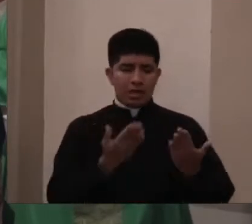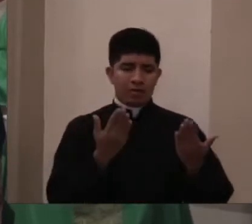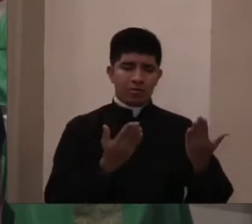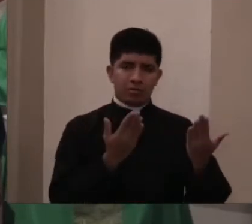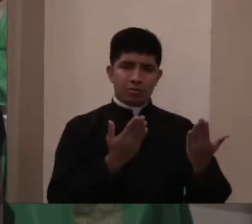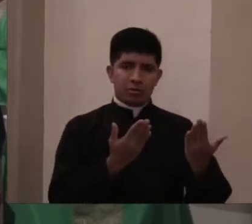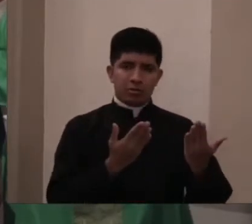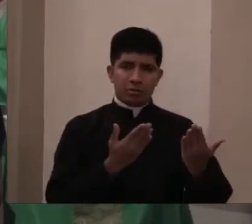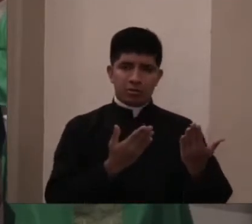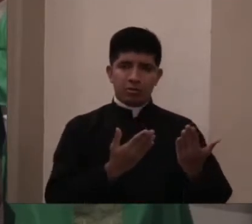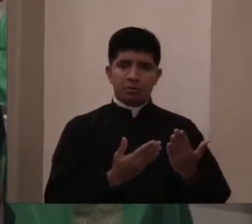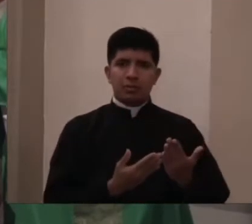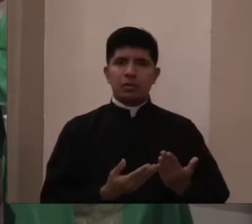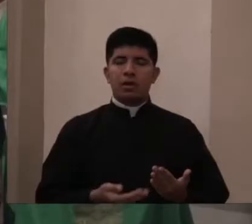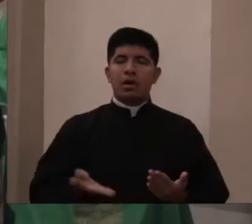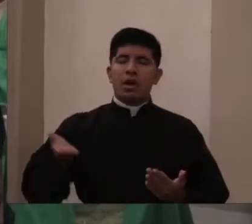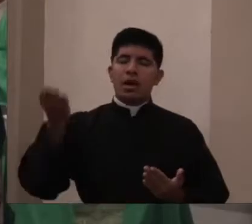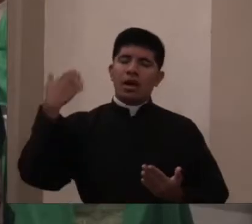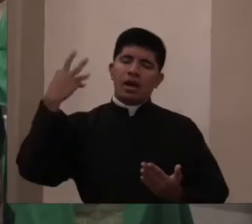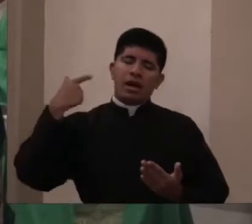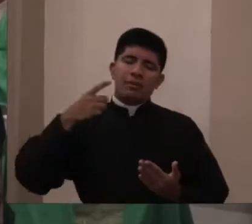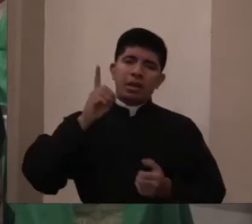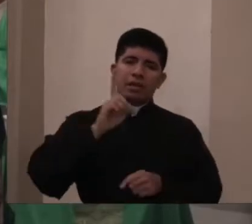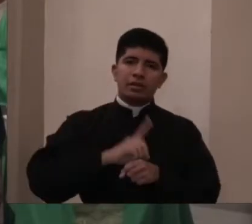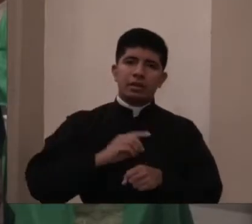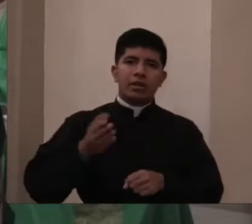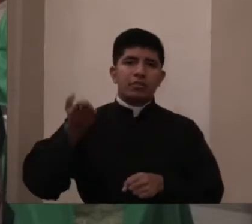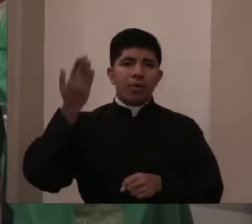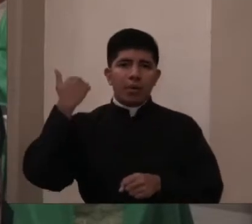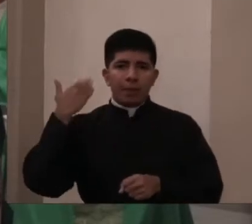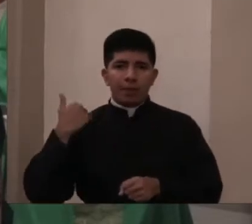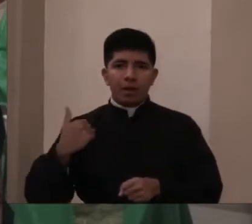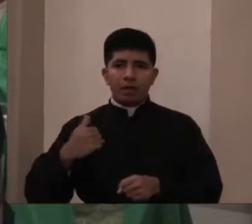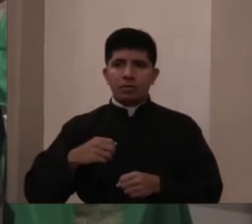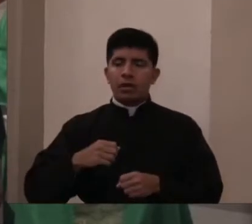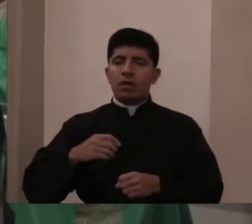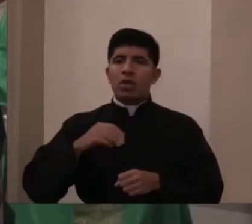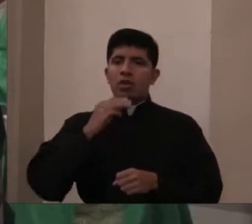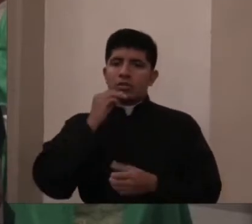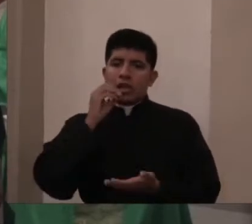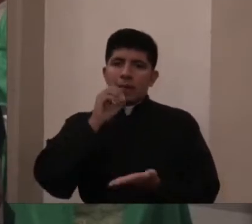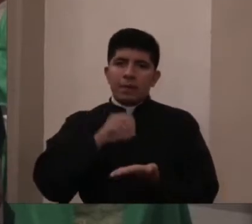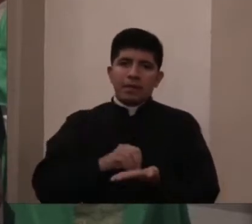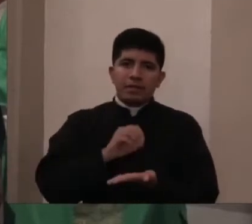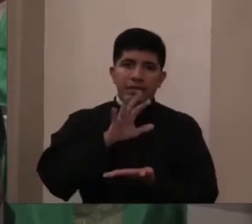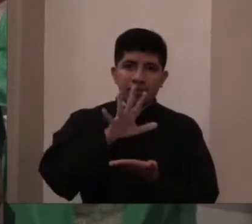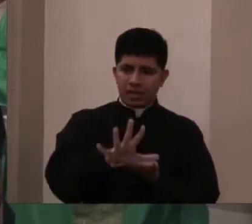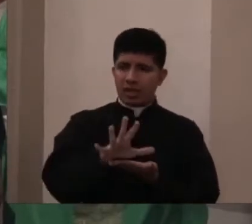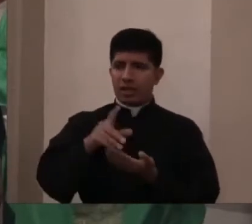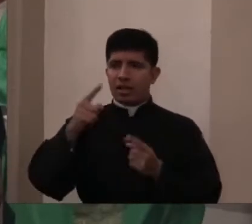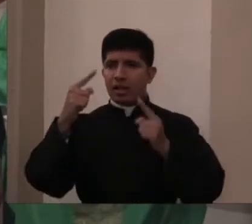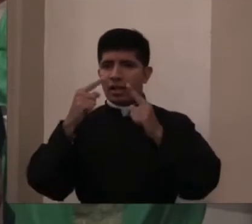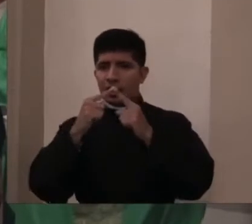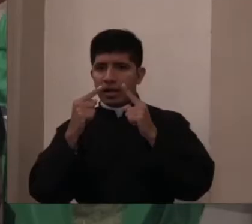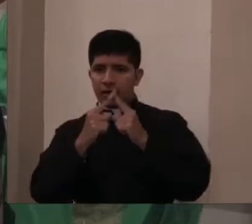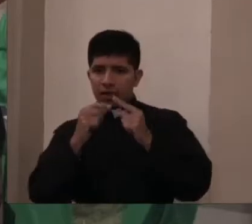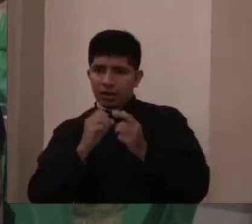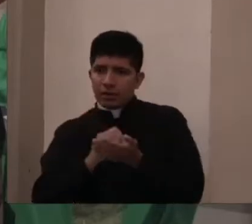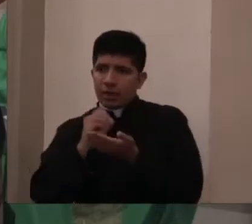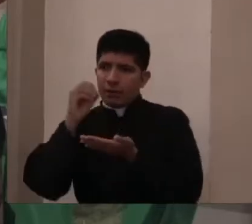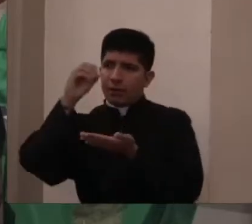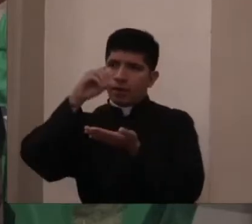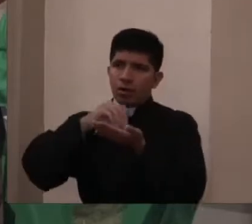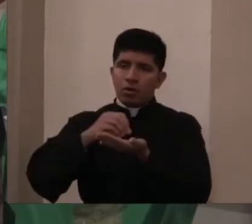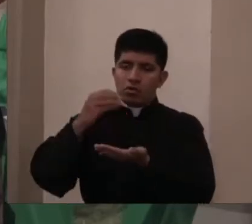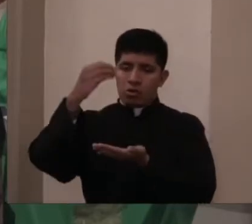he hecho en días pasados del mensaje que nos dedica nuestra iglesia a través de esta palabra